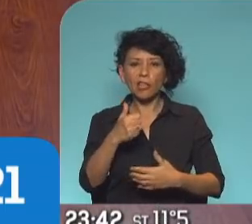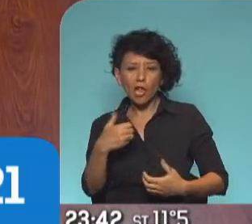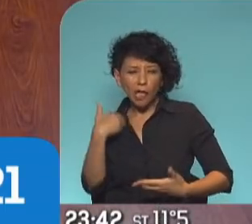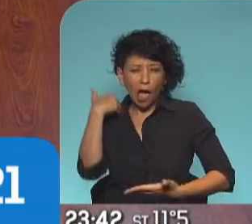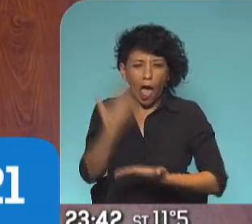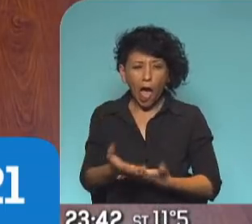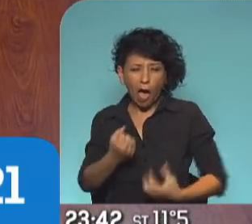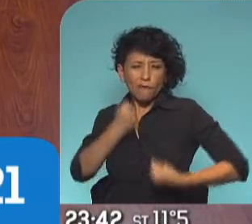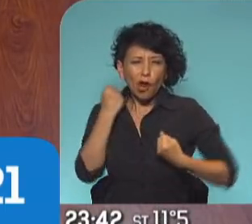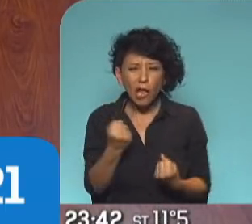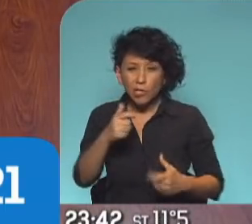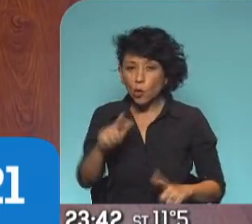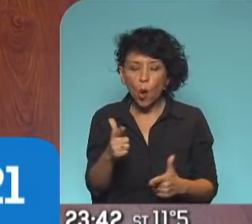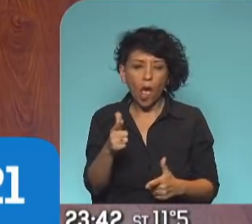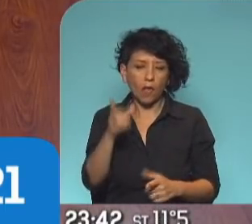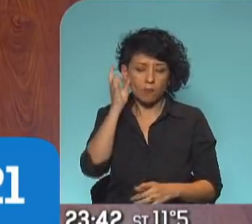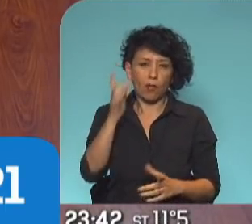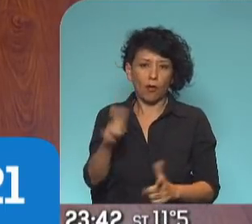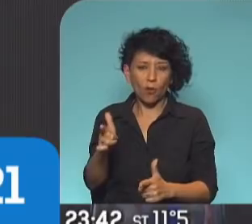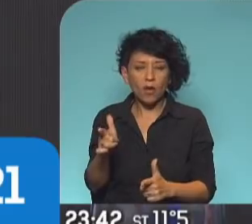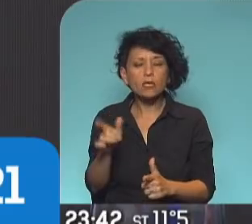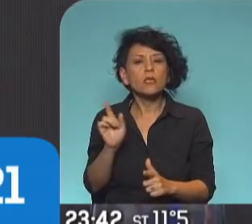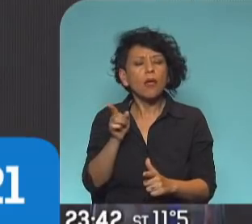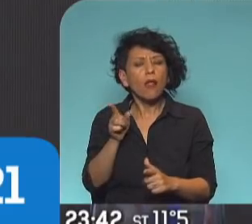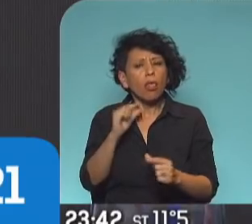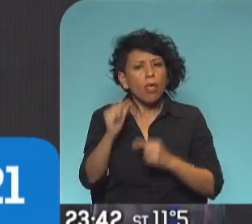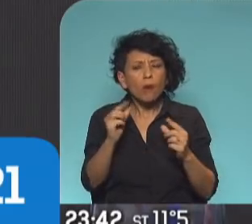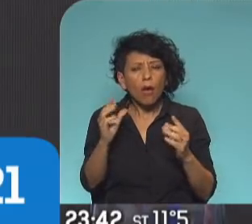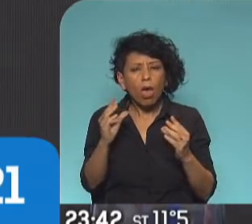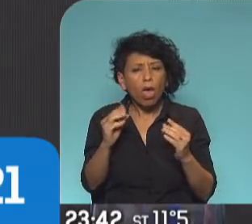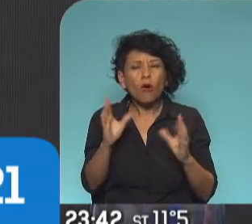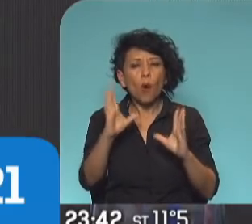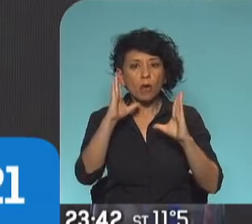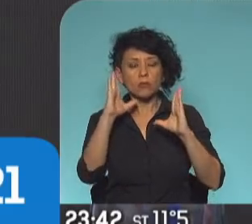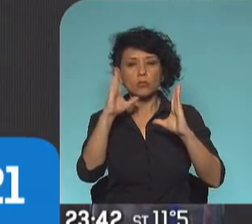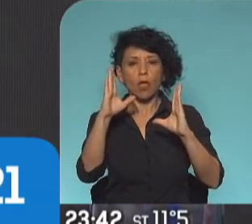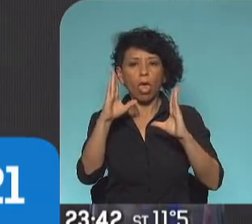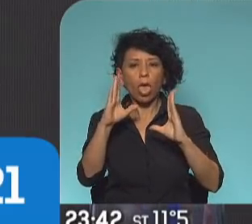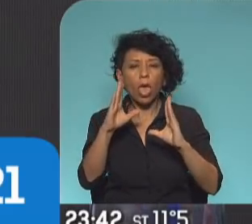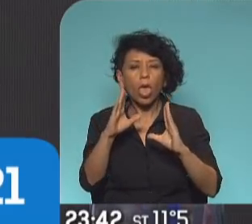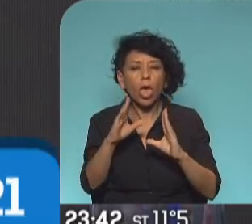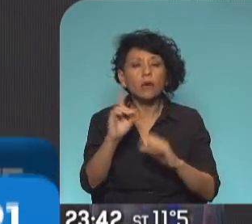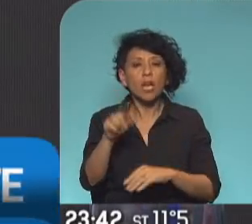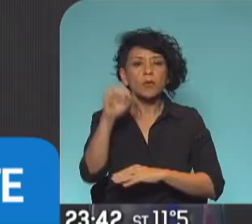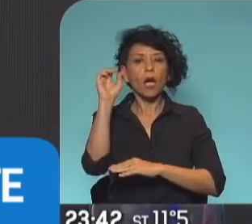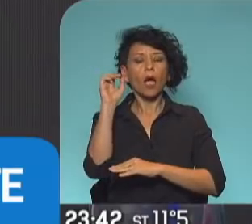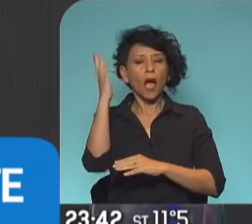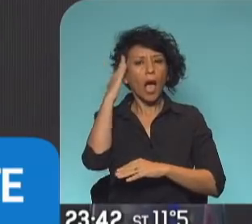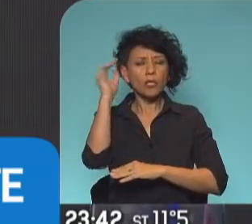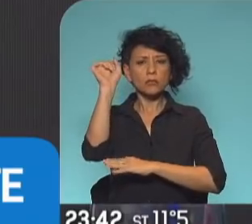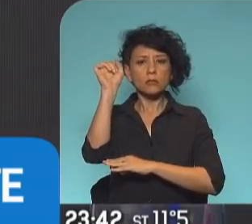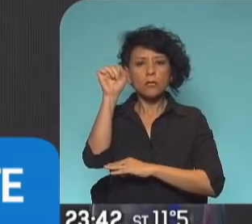demuestra fortaleza. Realmente fue perdiendo cierta concentración y hasta empezó a bajar la cabeza y a